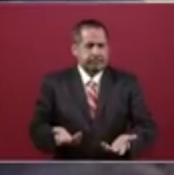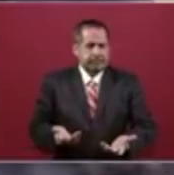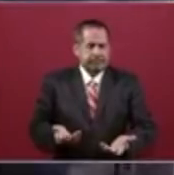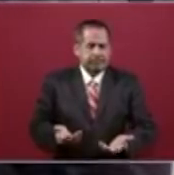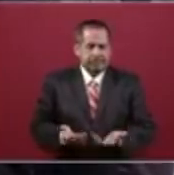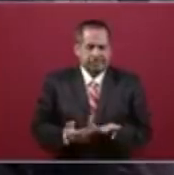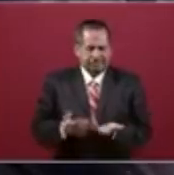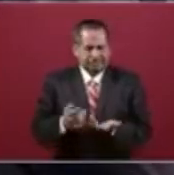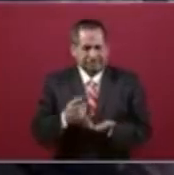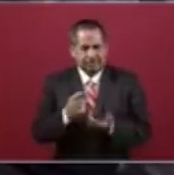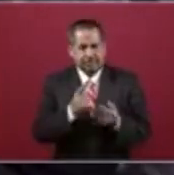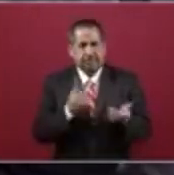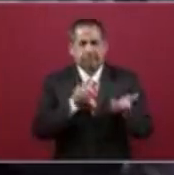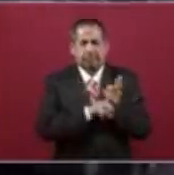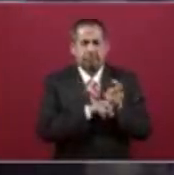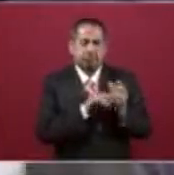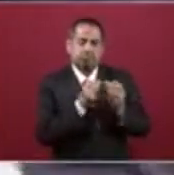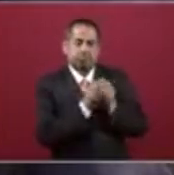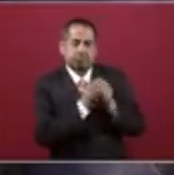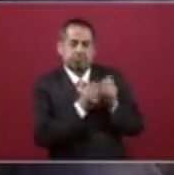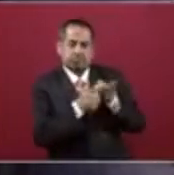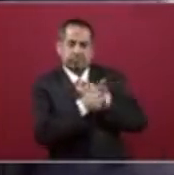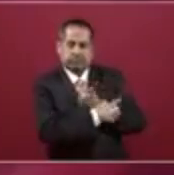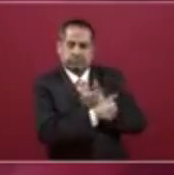Me acuerdo allá arriba,